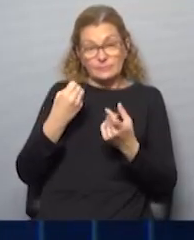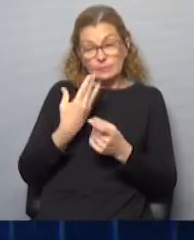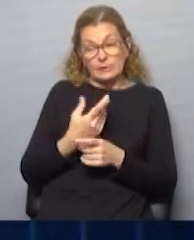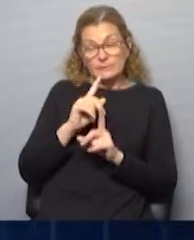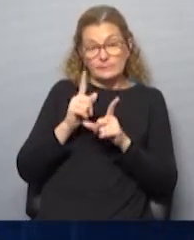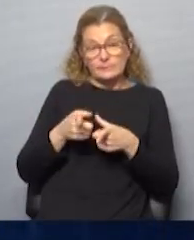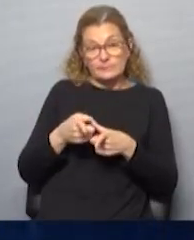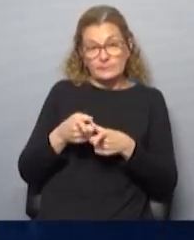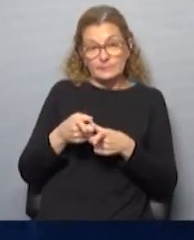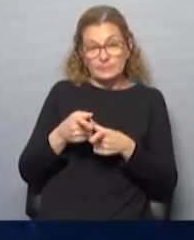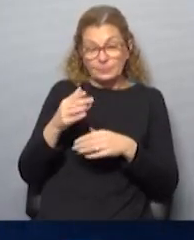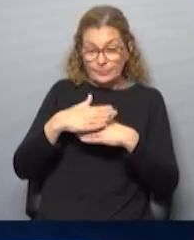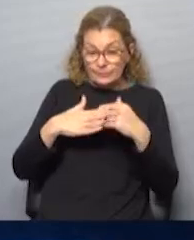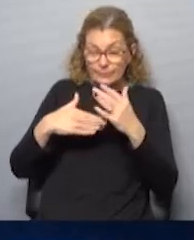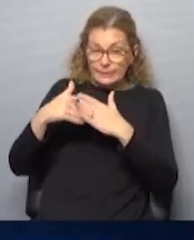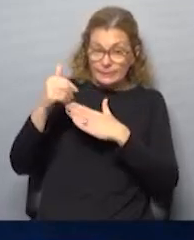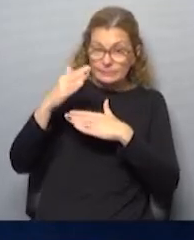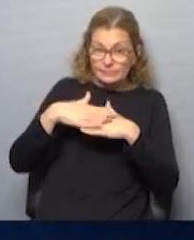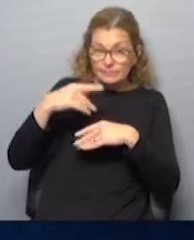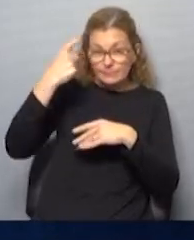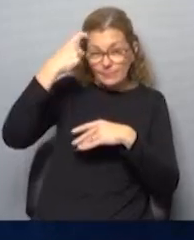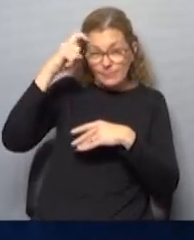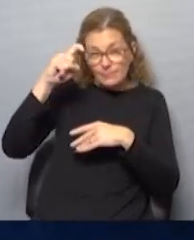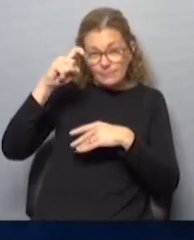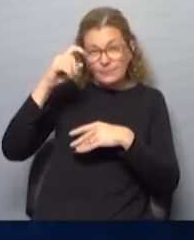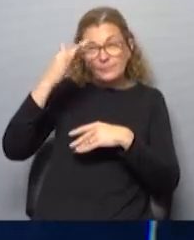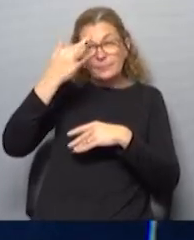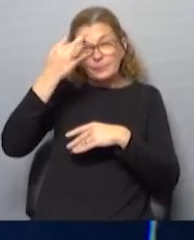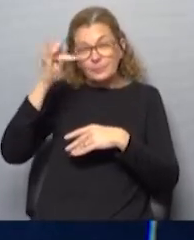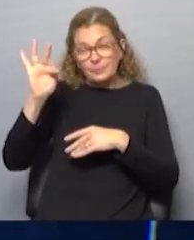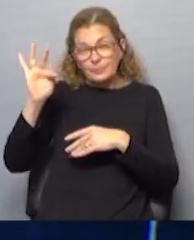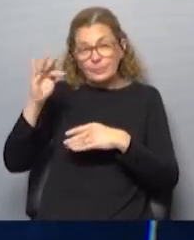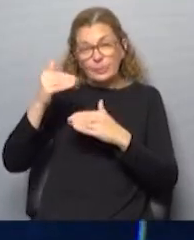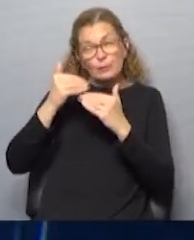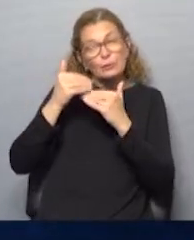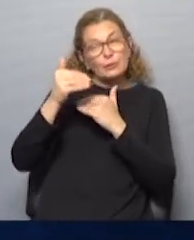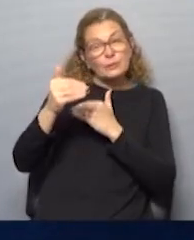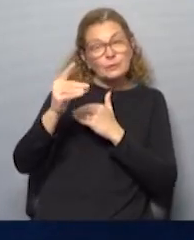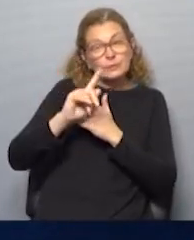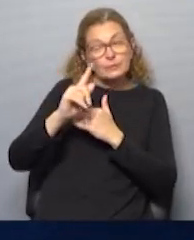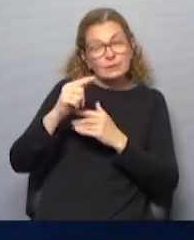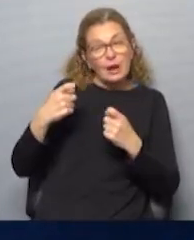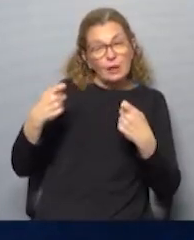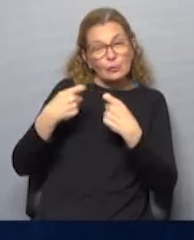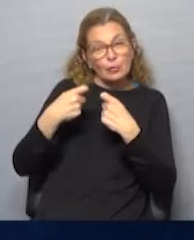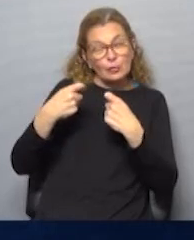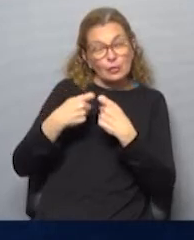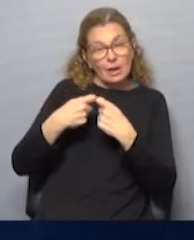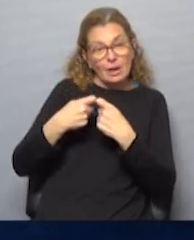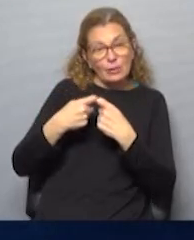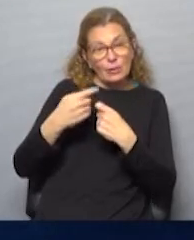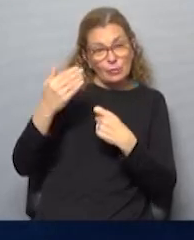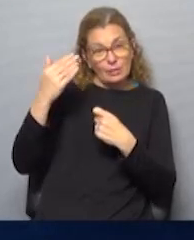hemos construido una idea de prosperidad a largo plazo que no ha estado asociado al uso intensivo de